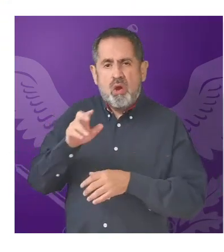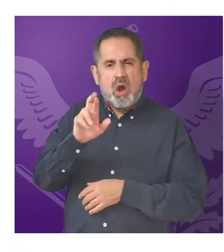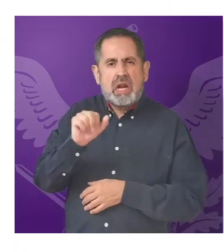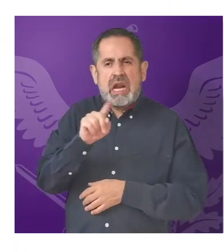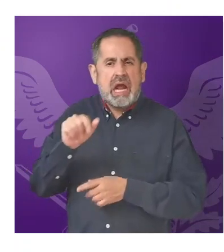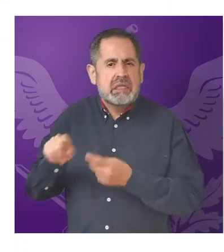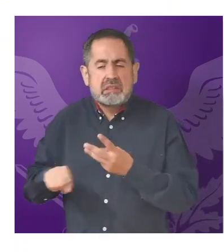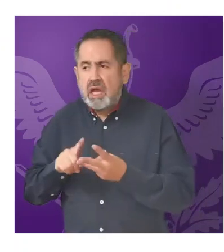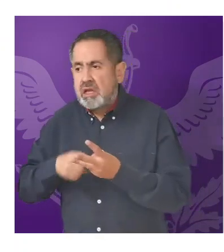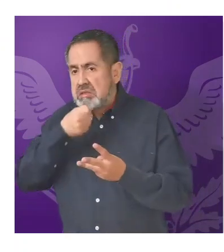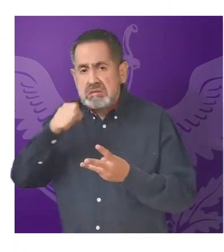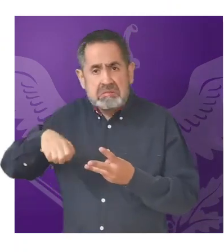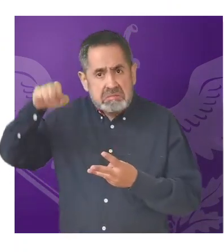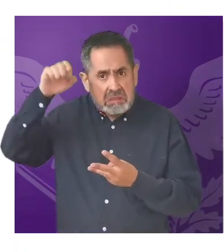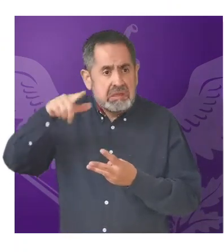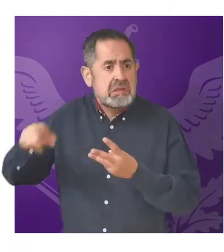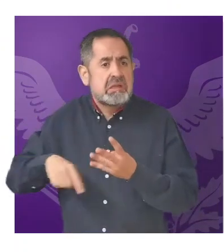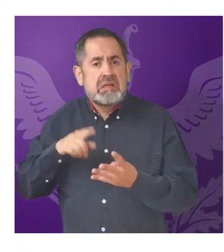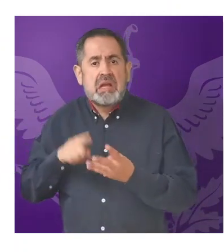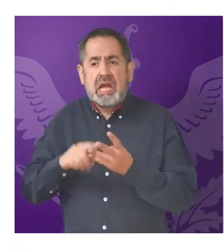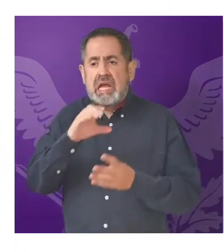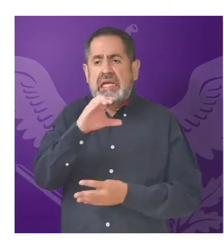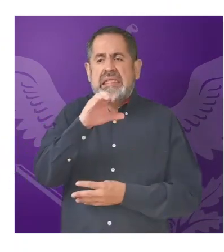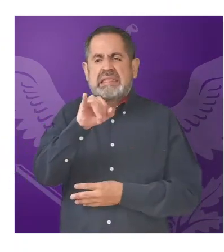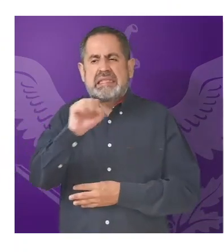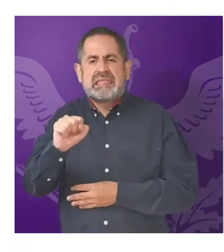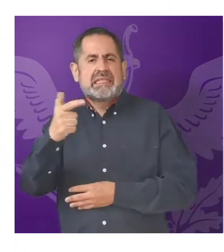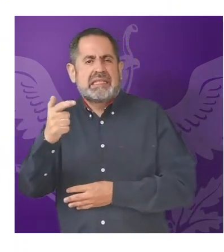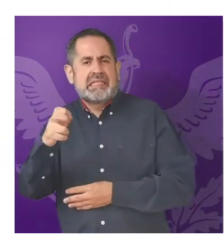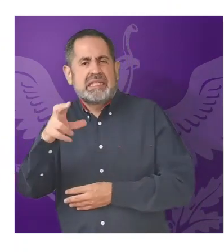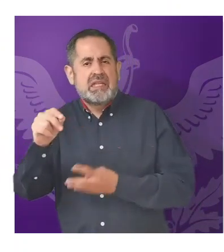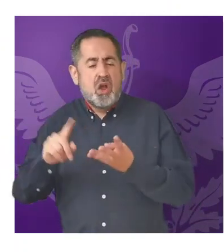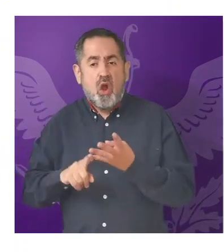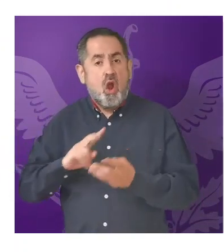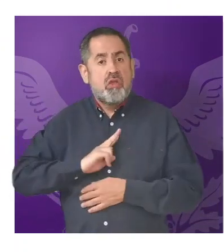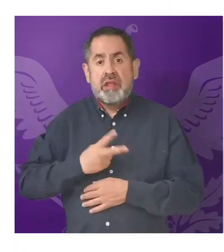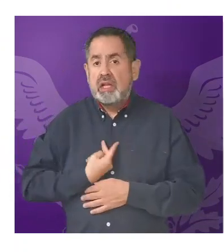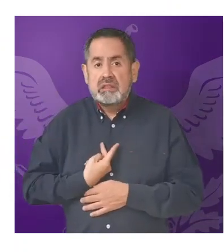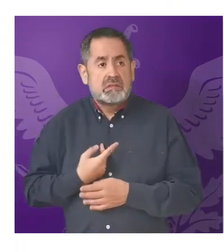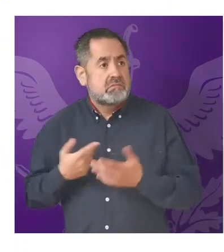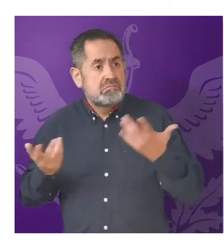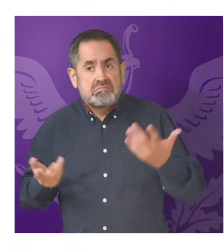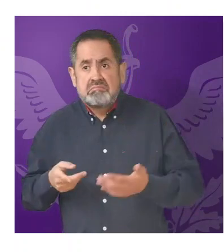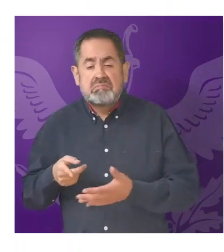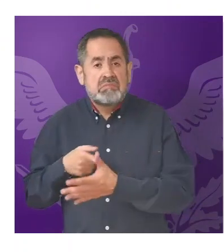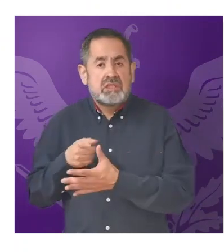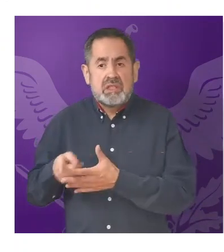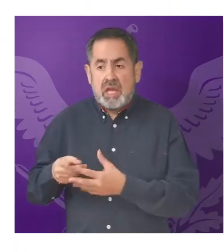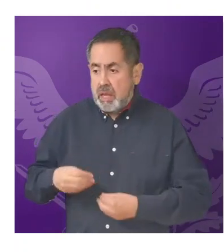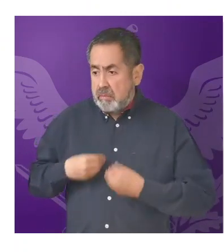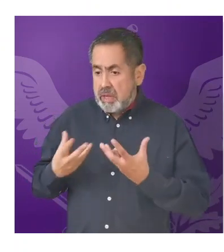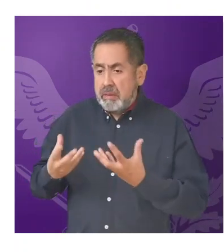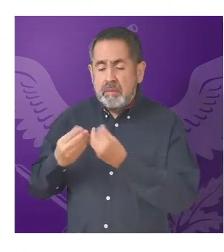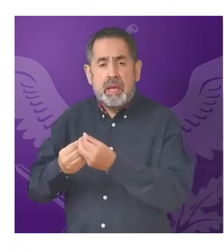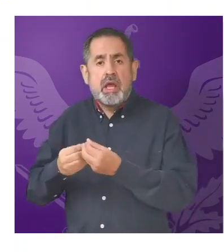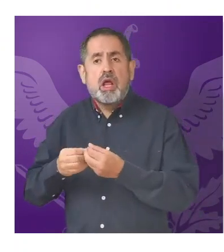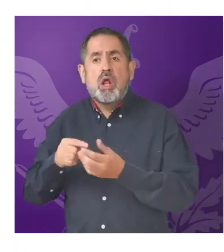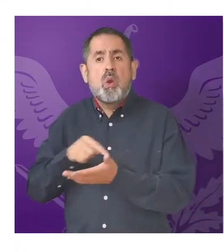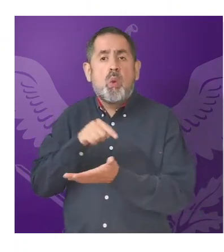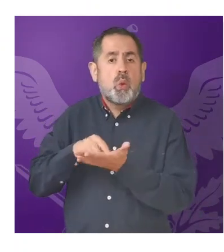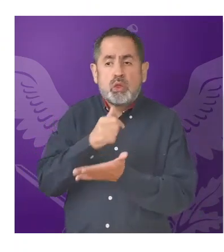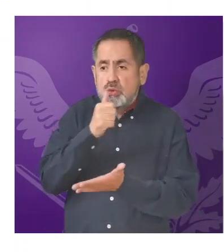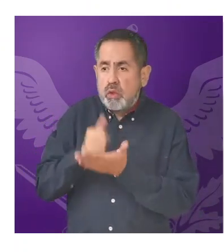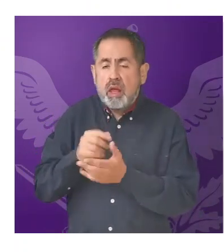jóvenes, racializadas, adultas mayores, cisgénero o transgénero, viviendo